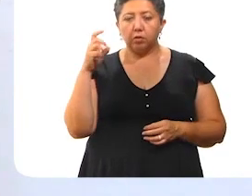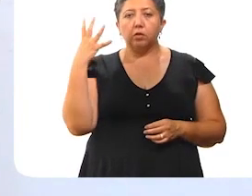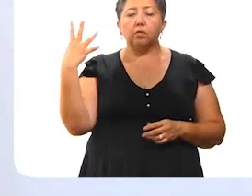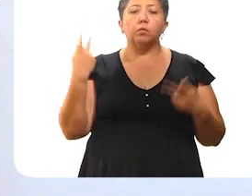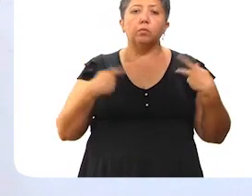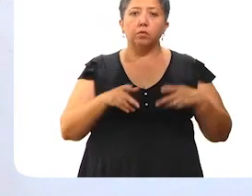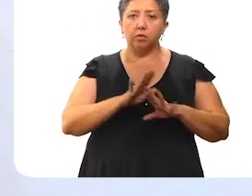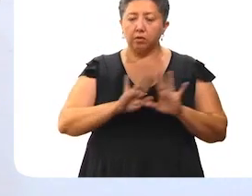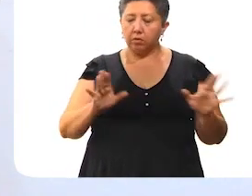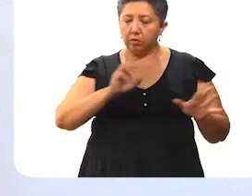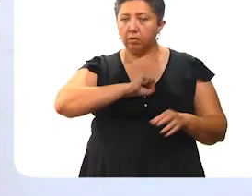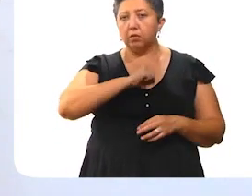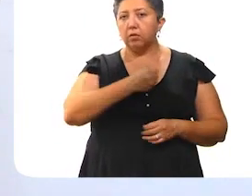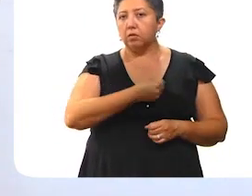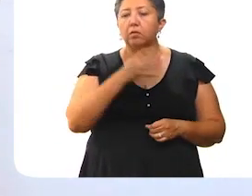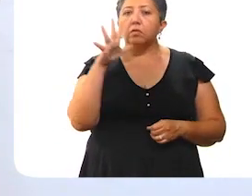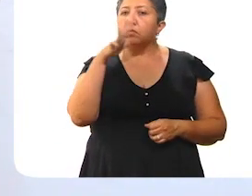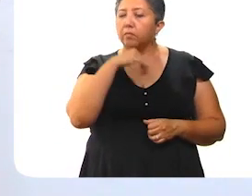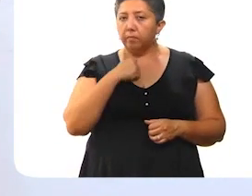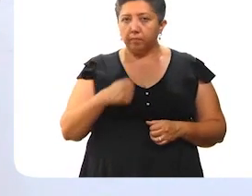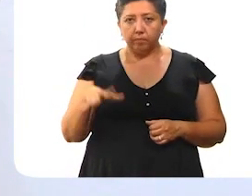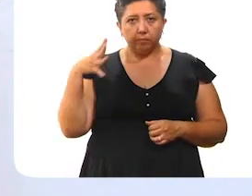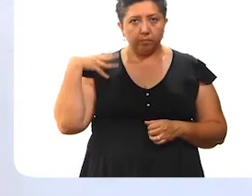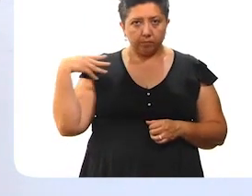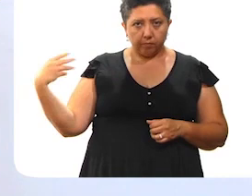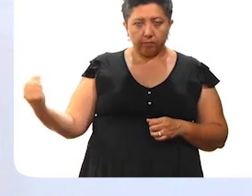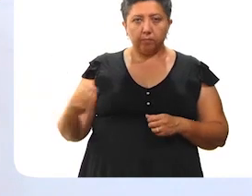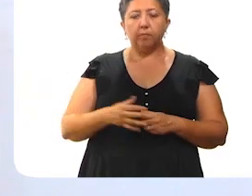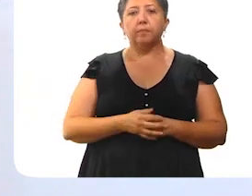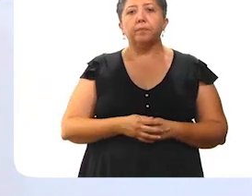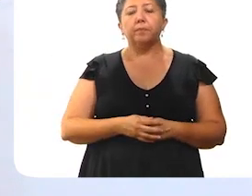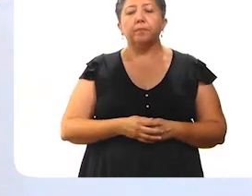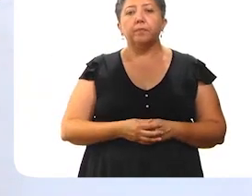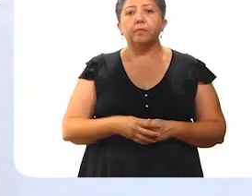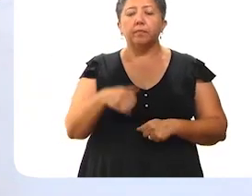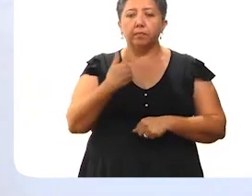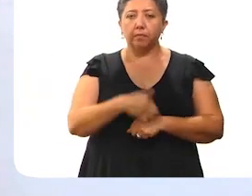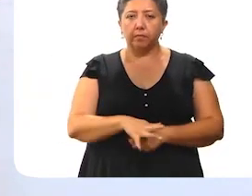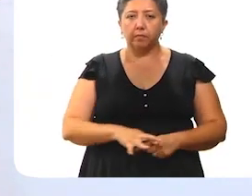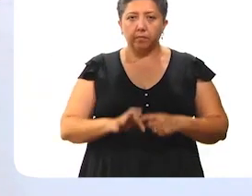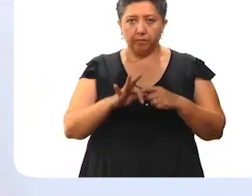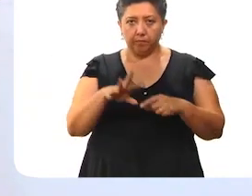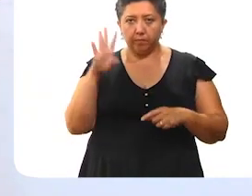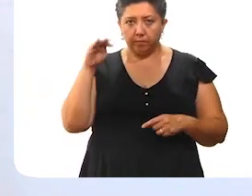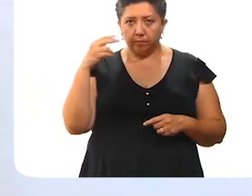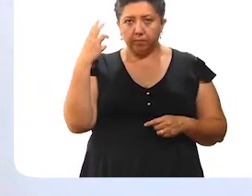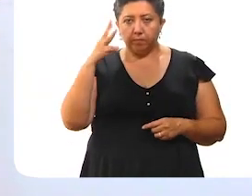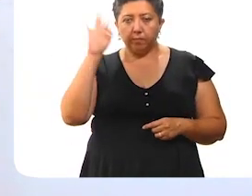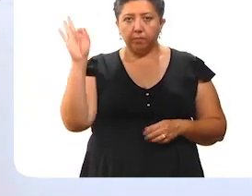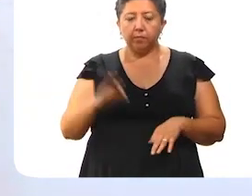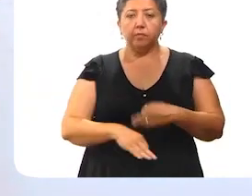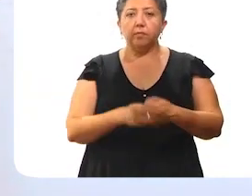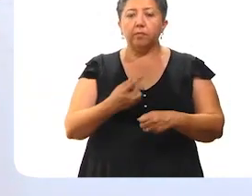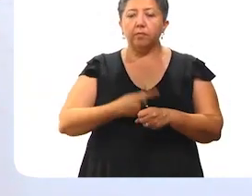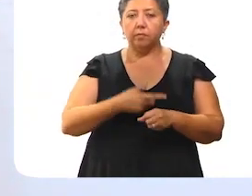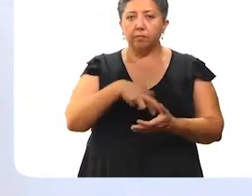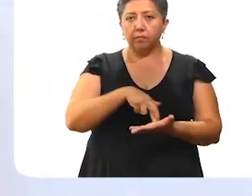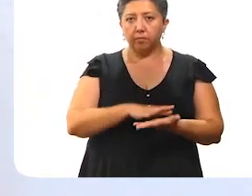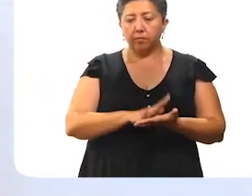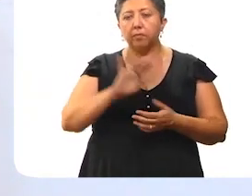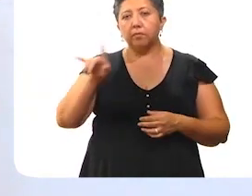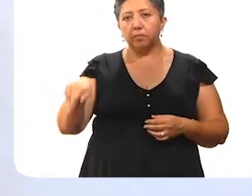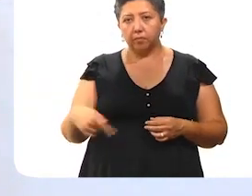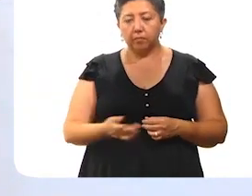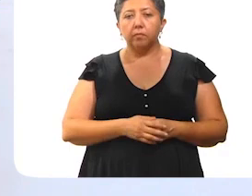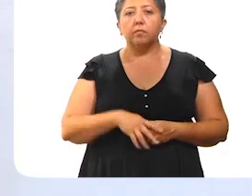102.334 pacientes ya se recuperaron, no presentan síntomas ni pueden contagiar. Esta cifra representa el 93% total de contagios